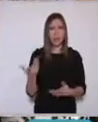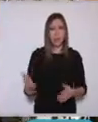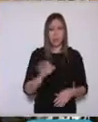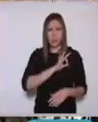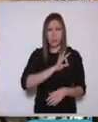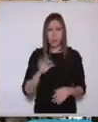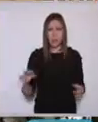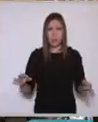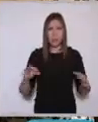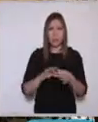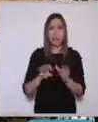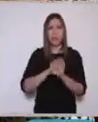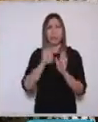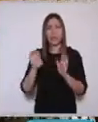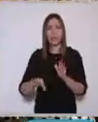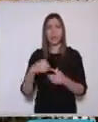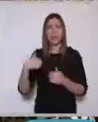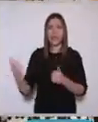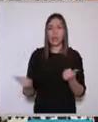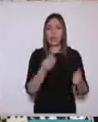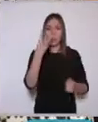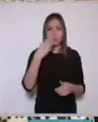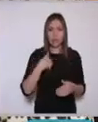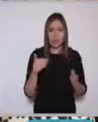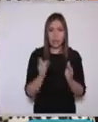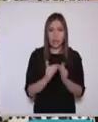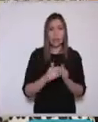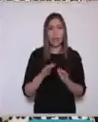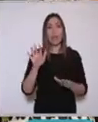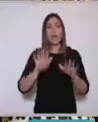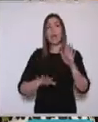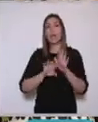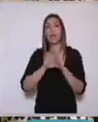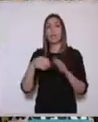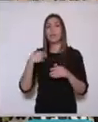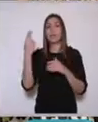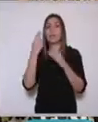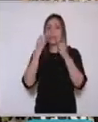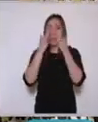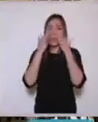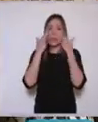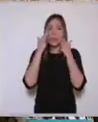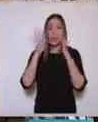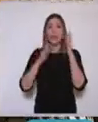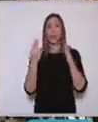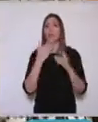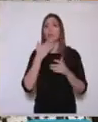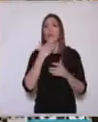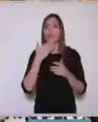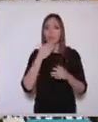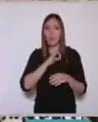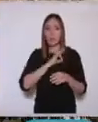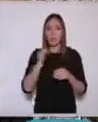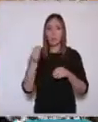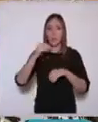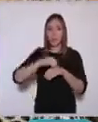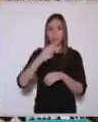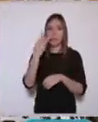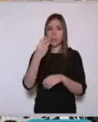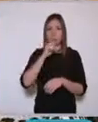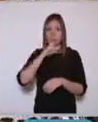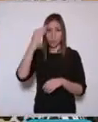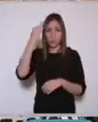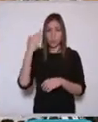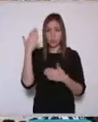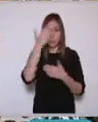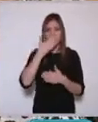pueden combinar, que me lleve yo a las 3 a mi casa y a lo mejor aquí necesito exfoliación, aquí necesito desintoxicación, o sea, ¿puedo ponerme las 3 al mismo tiempo?